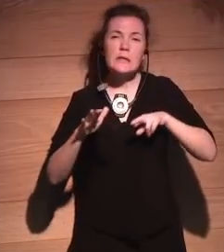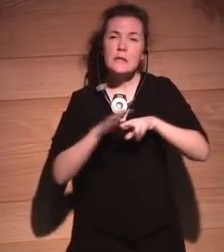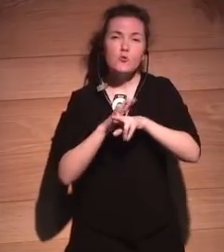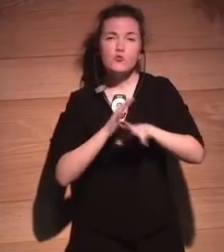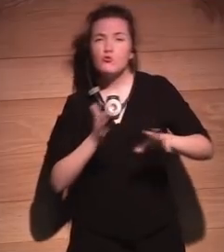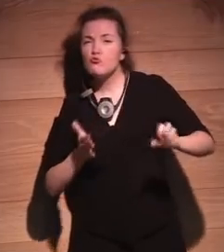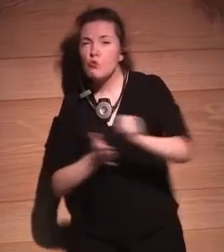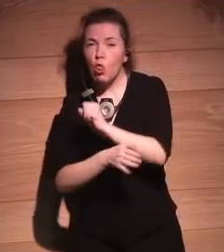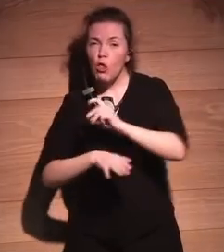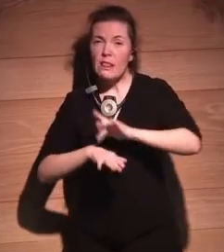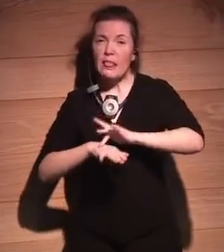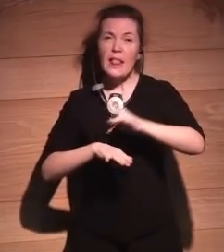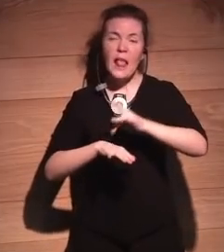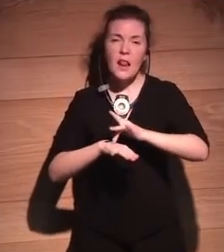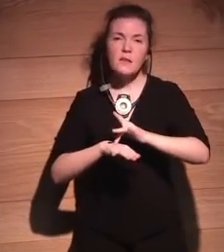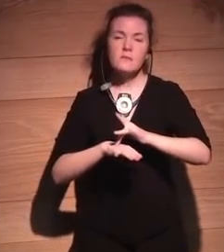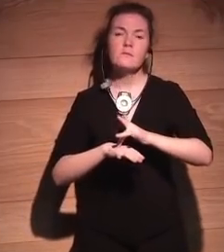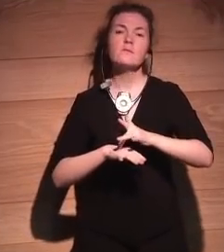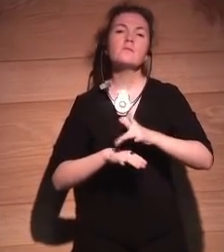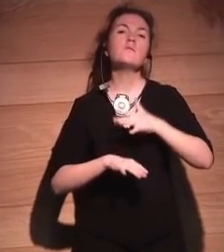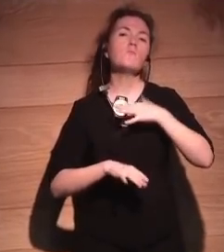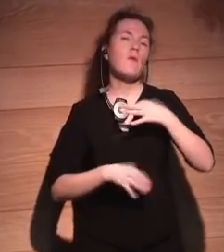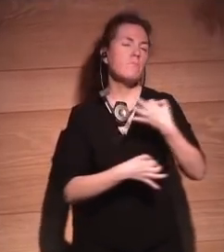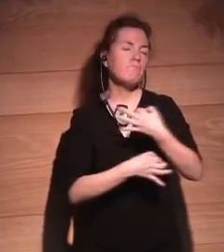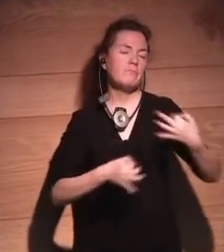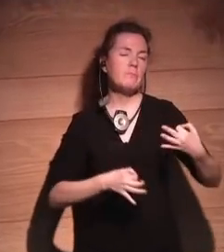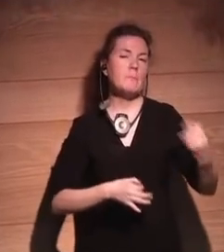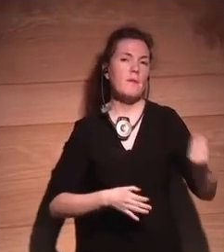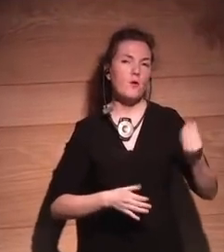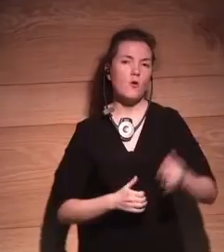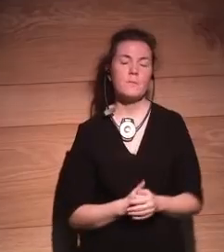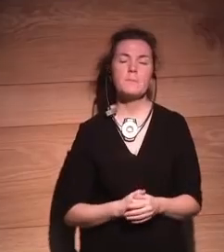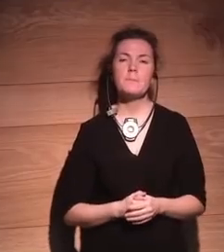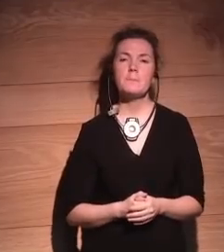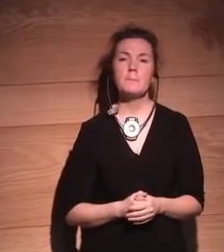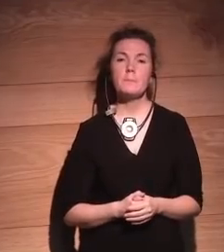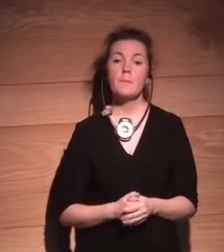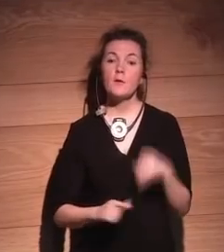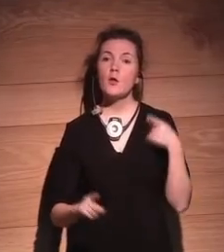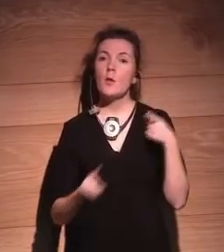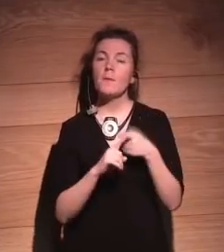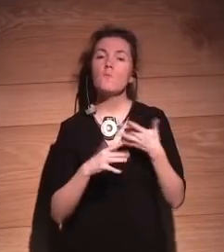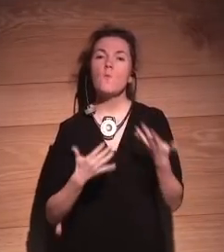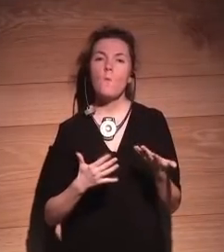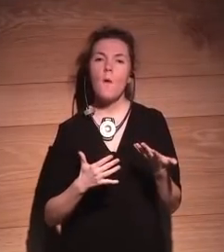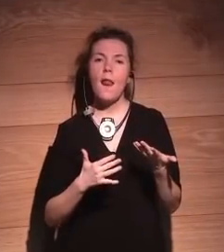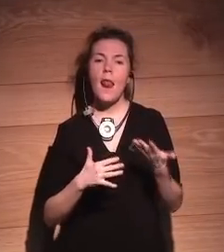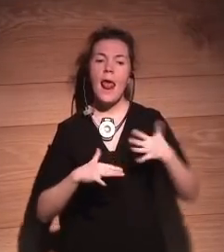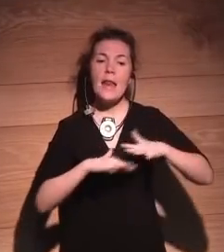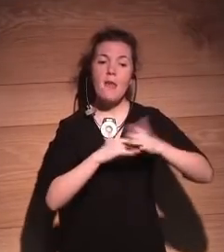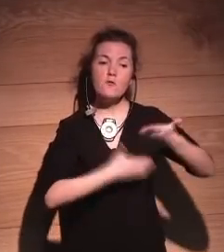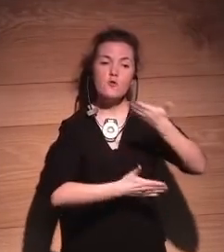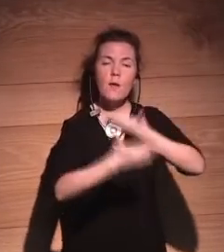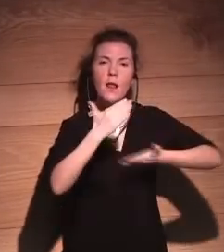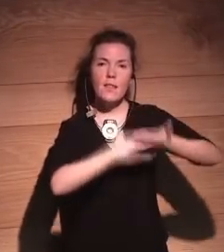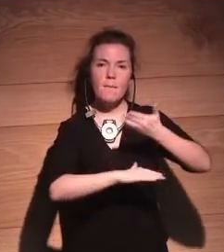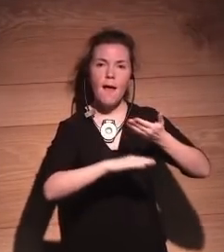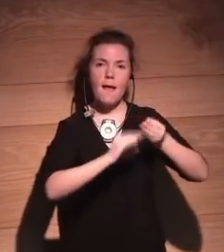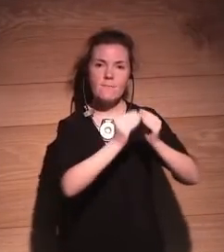recursos digitales se puede ser más eficaces. Se trata de construir redes